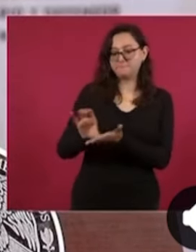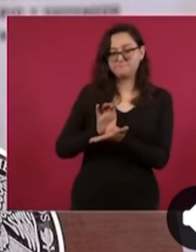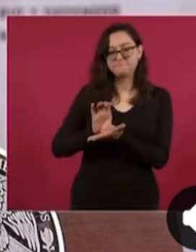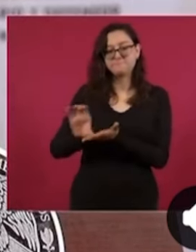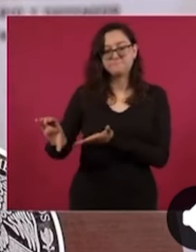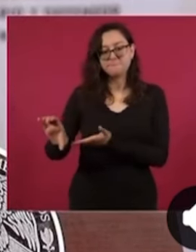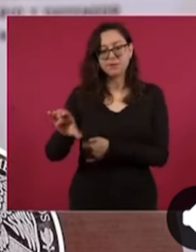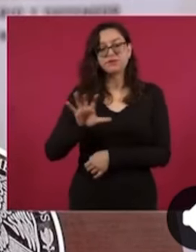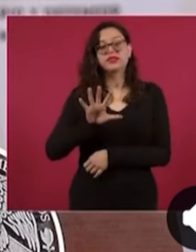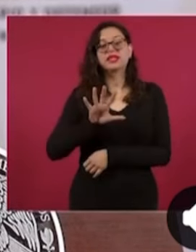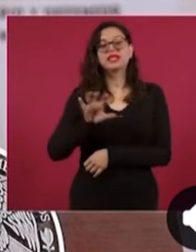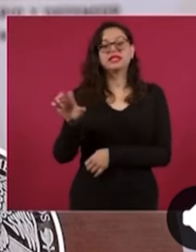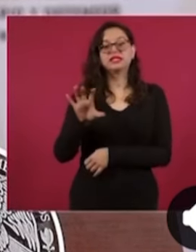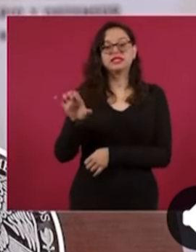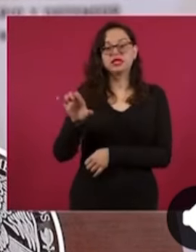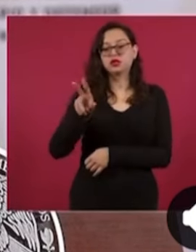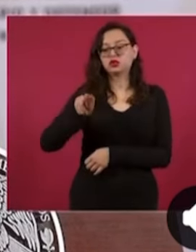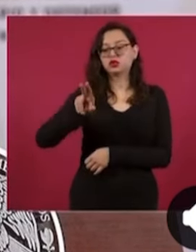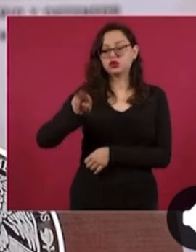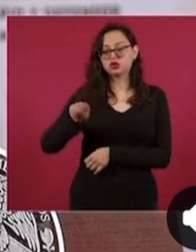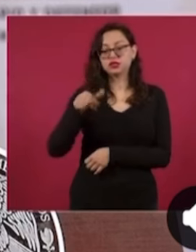de